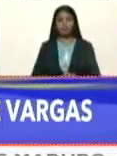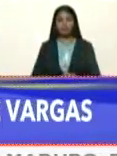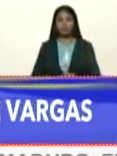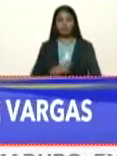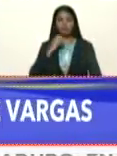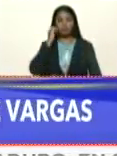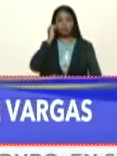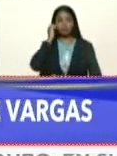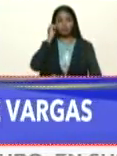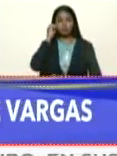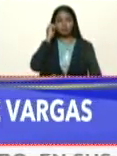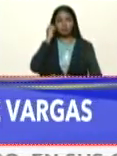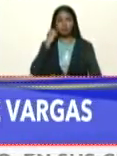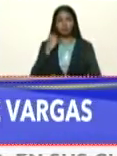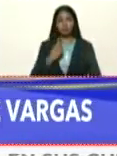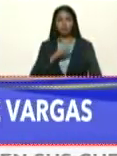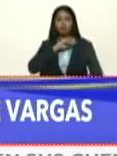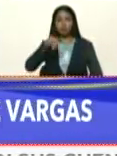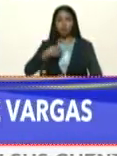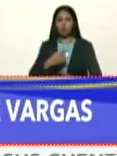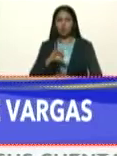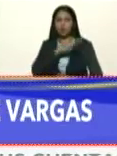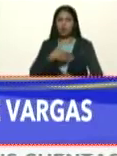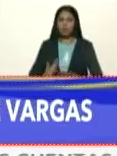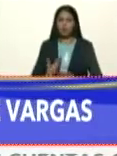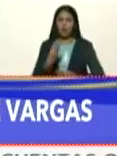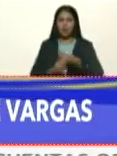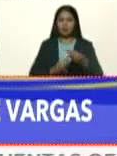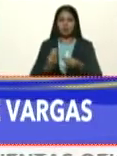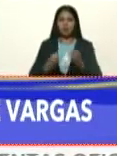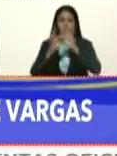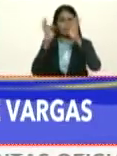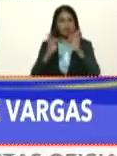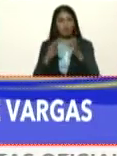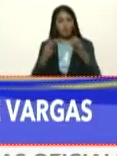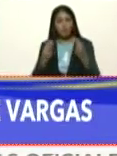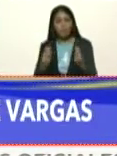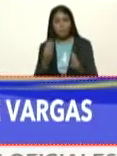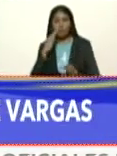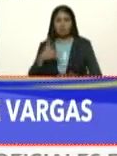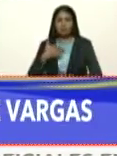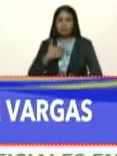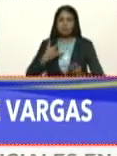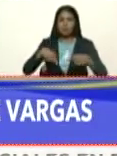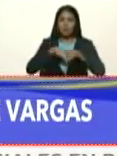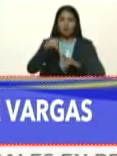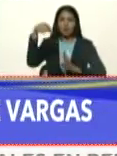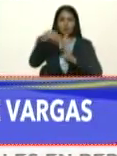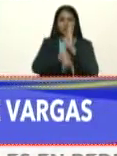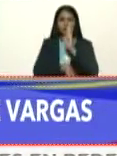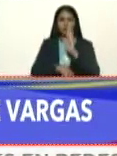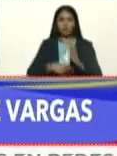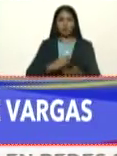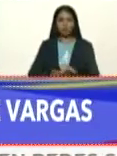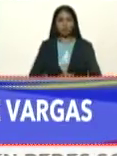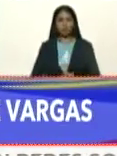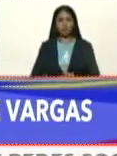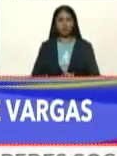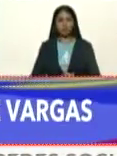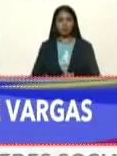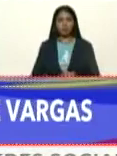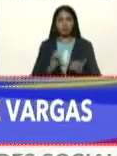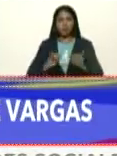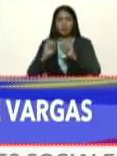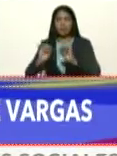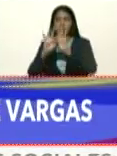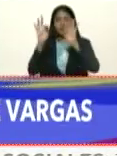hemos querido conmemorar de manera muy sentida y profunda los 200